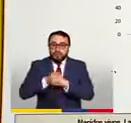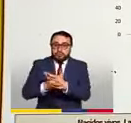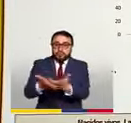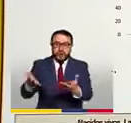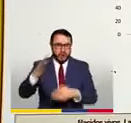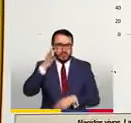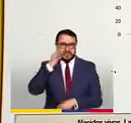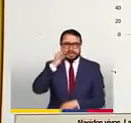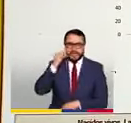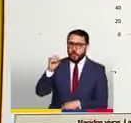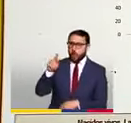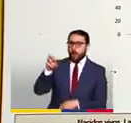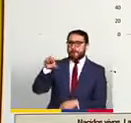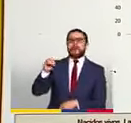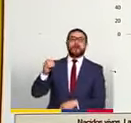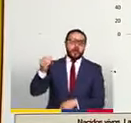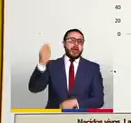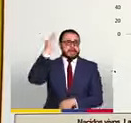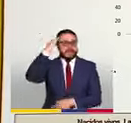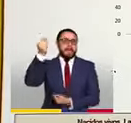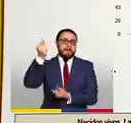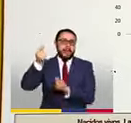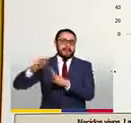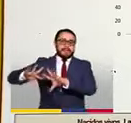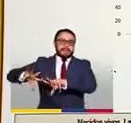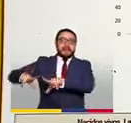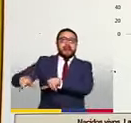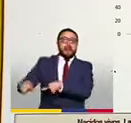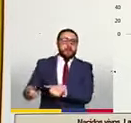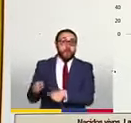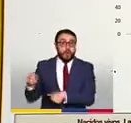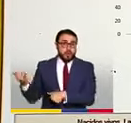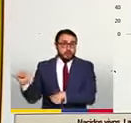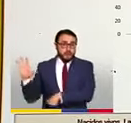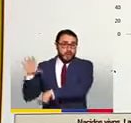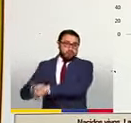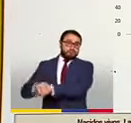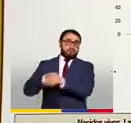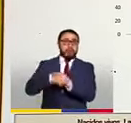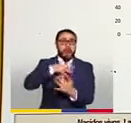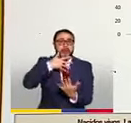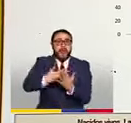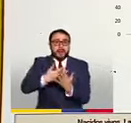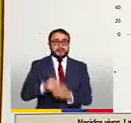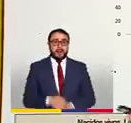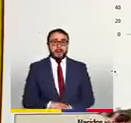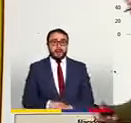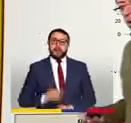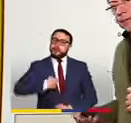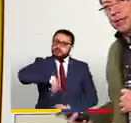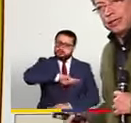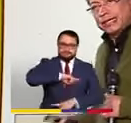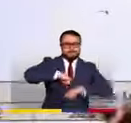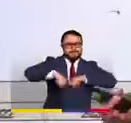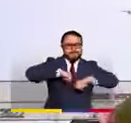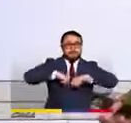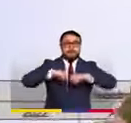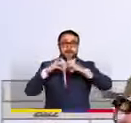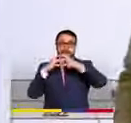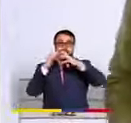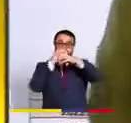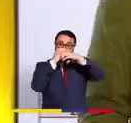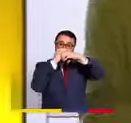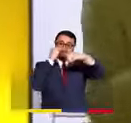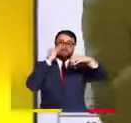haya robado una parte, se fue para la cárcel, pero nosotros seguimos usando los camiones